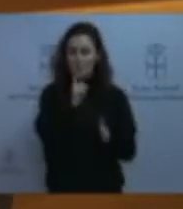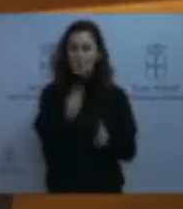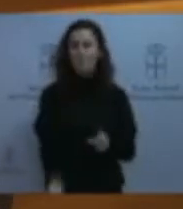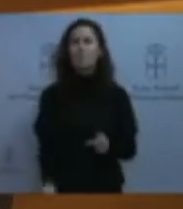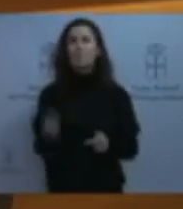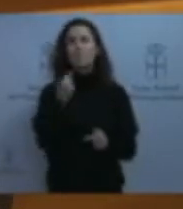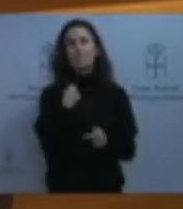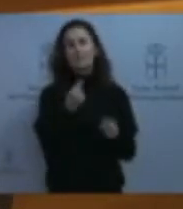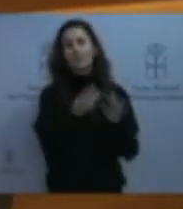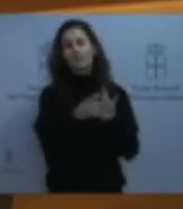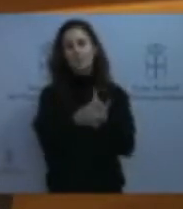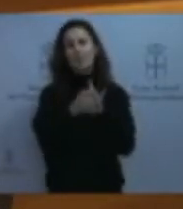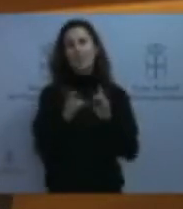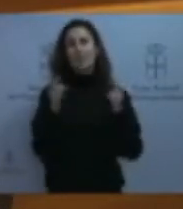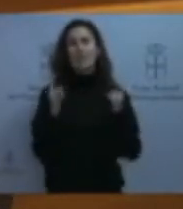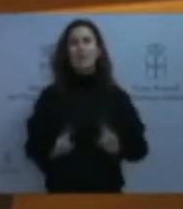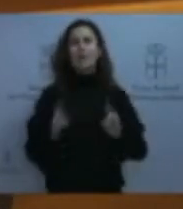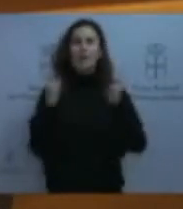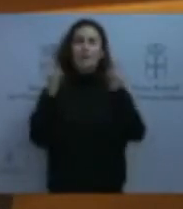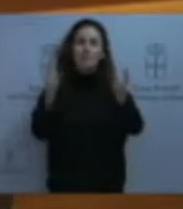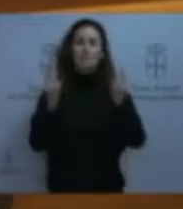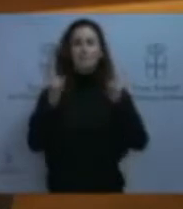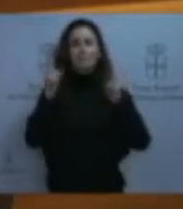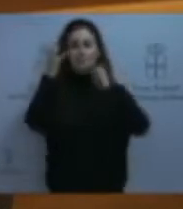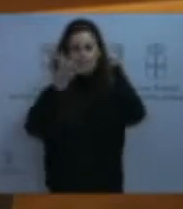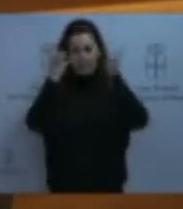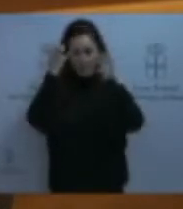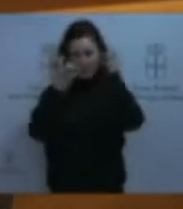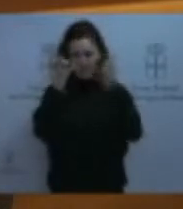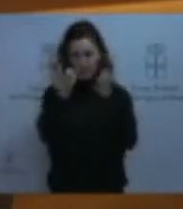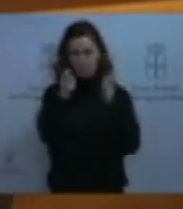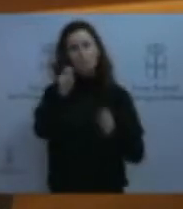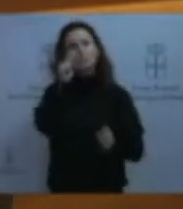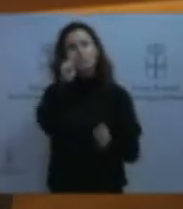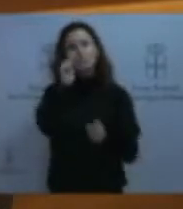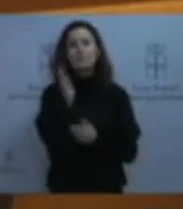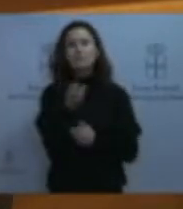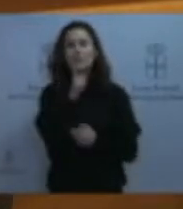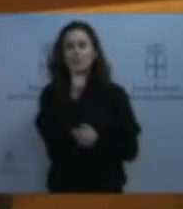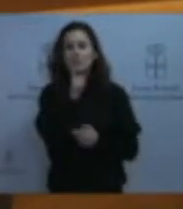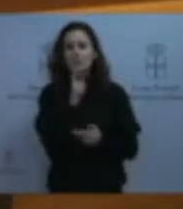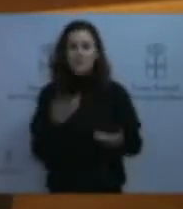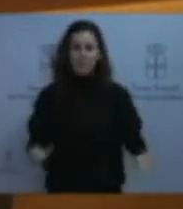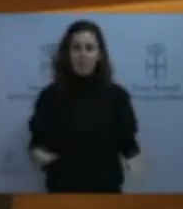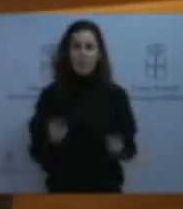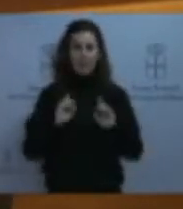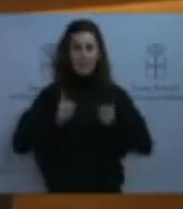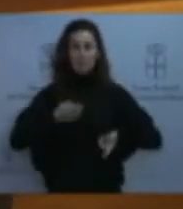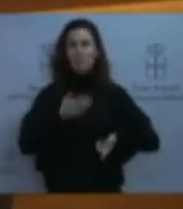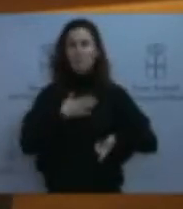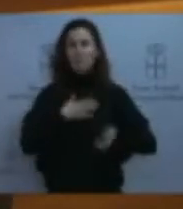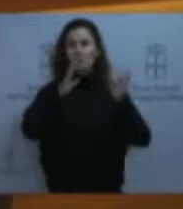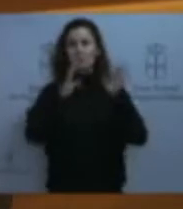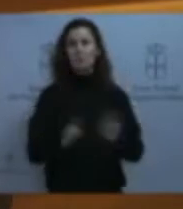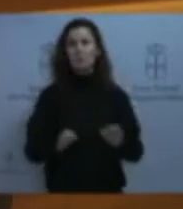sobre el sector forestal, ganadero, turístico. A cualquiera de las personas que viven, y ese es mi caso, enfrente de uno